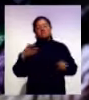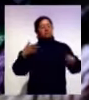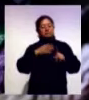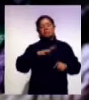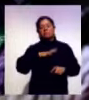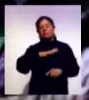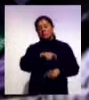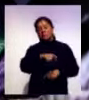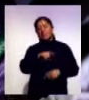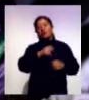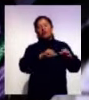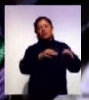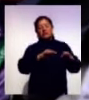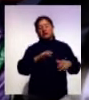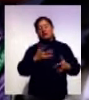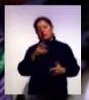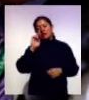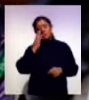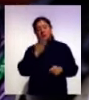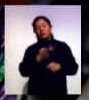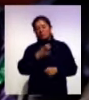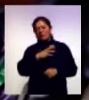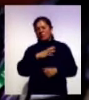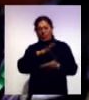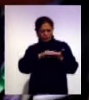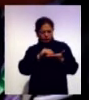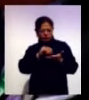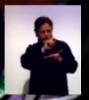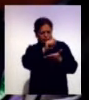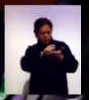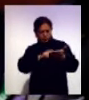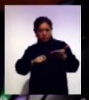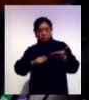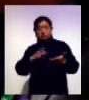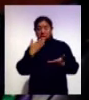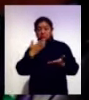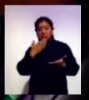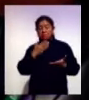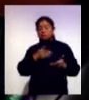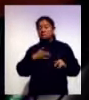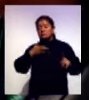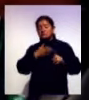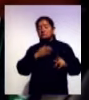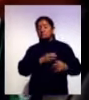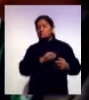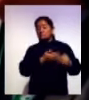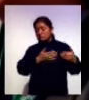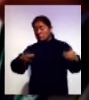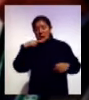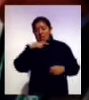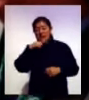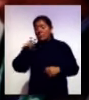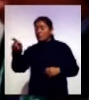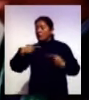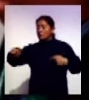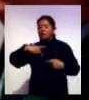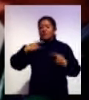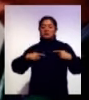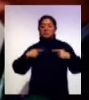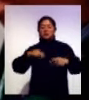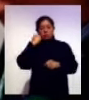de procurar justicia, se abordó la simplificación de trámites que permite a familiares de víctimas decidir de manera oportuna si serán donadores voluntarios. En su